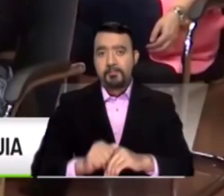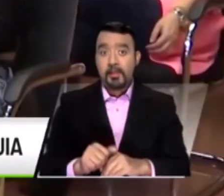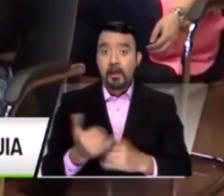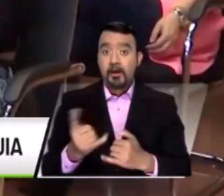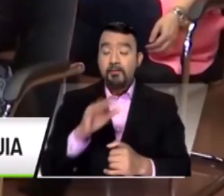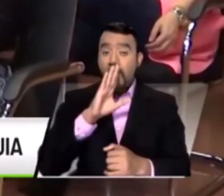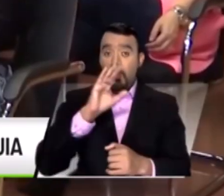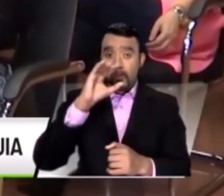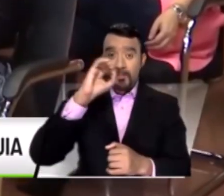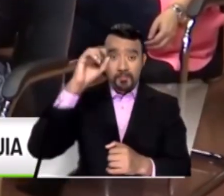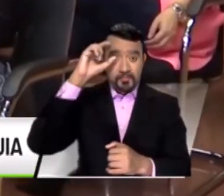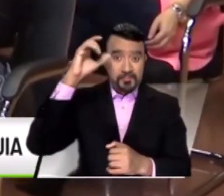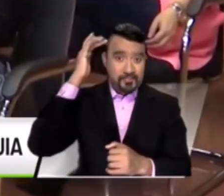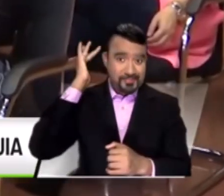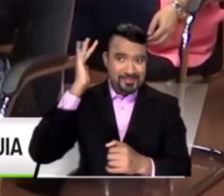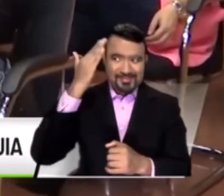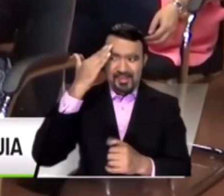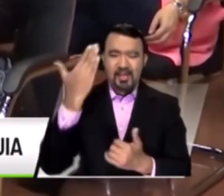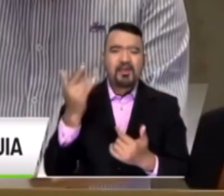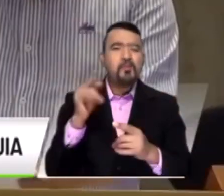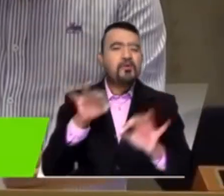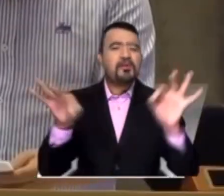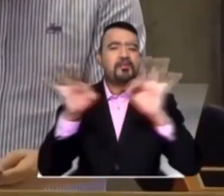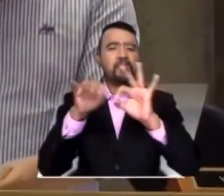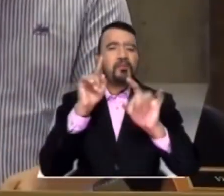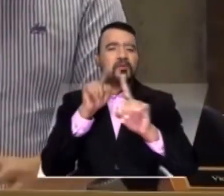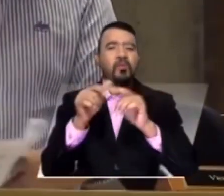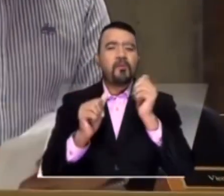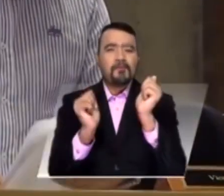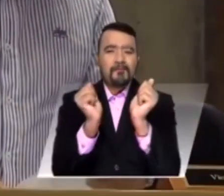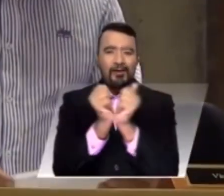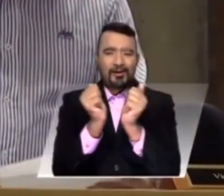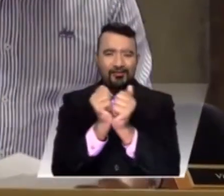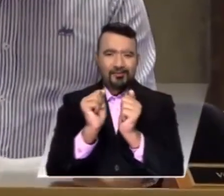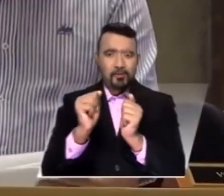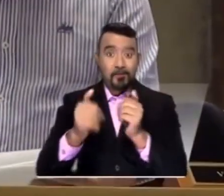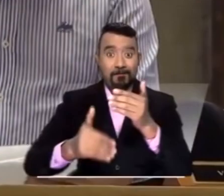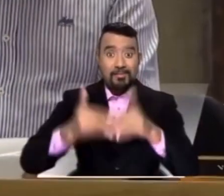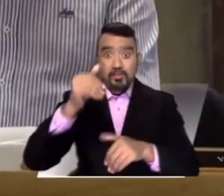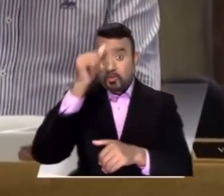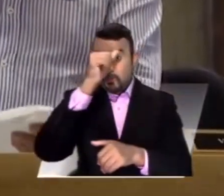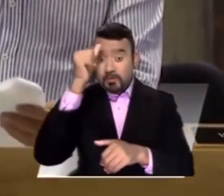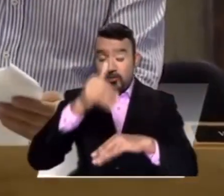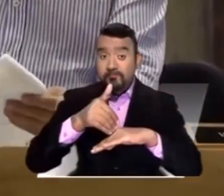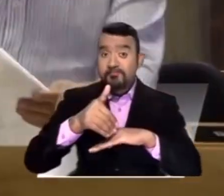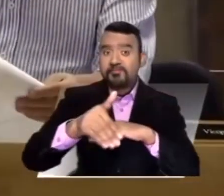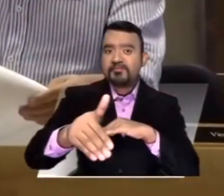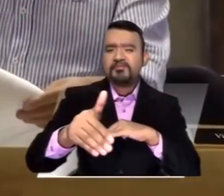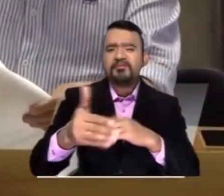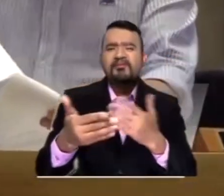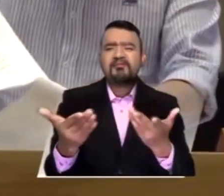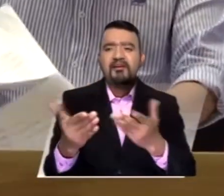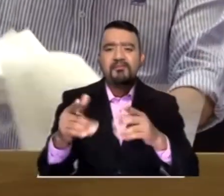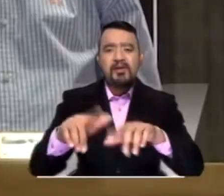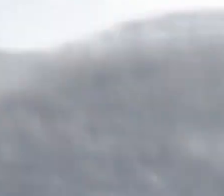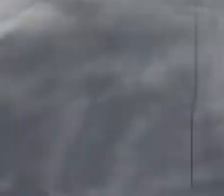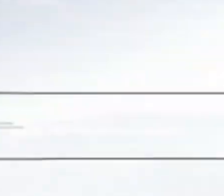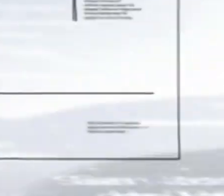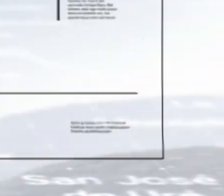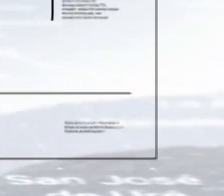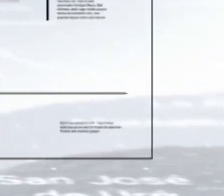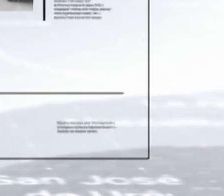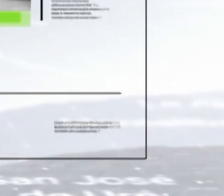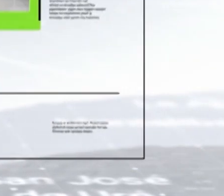participar de la celebración de mayo por la vida cuya programación inicia este domingo en la plazoleta de la alpujarra